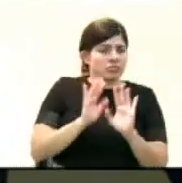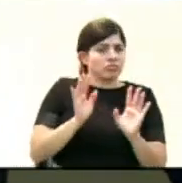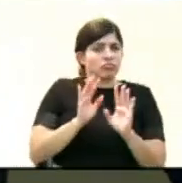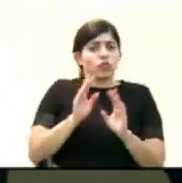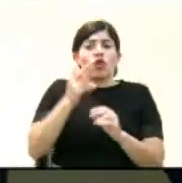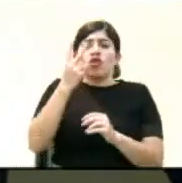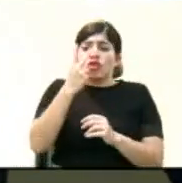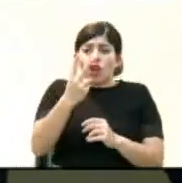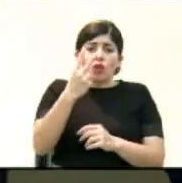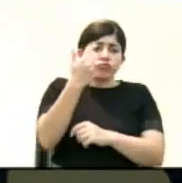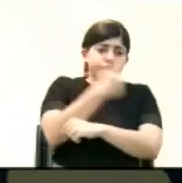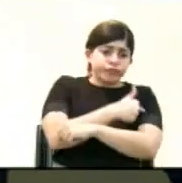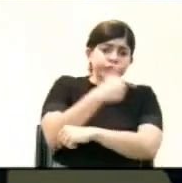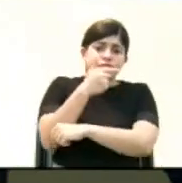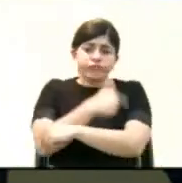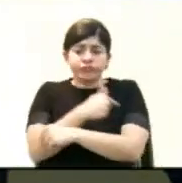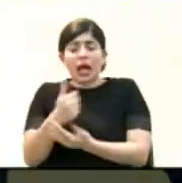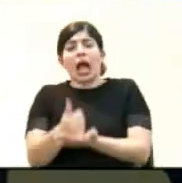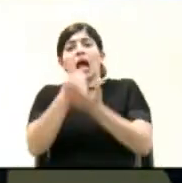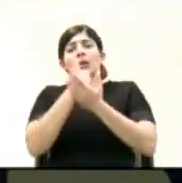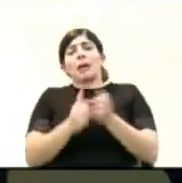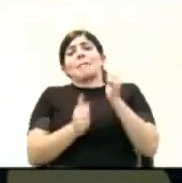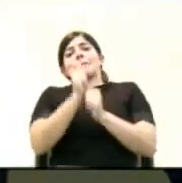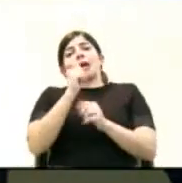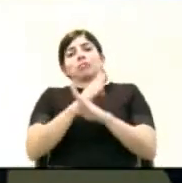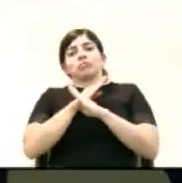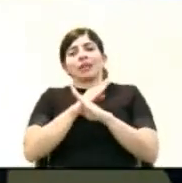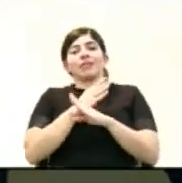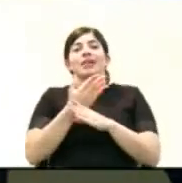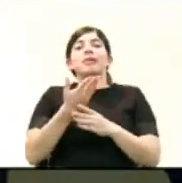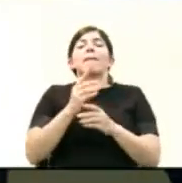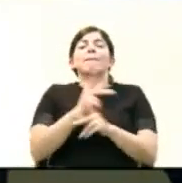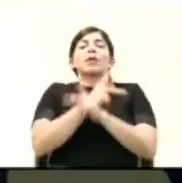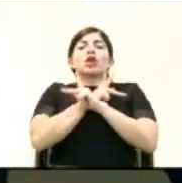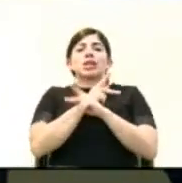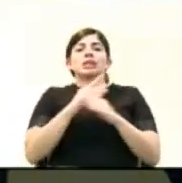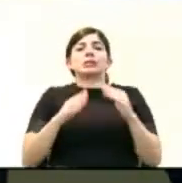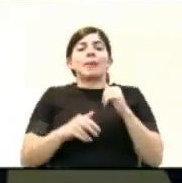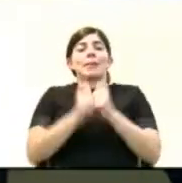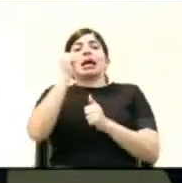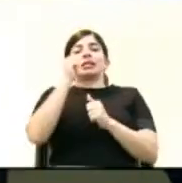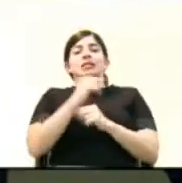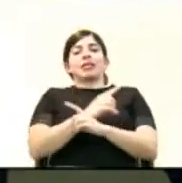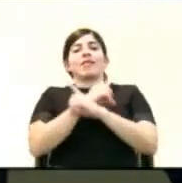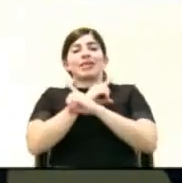dosis protegen mucho más que una sola dosis.